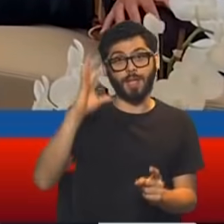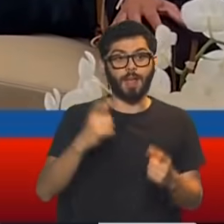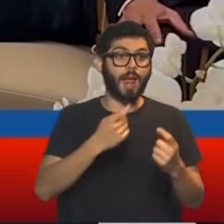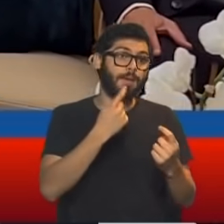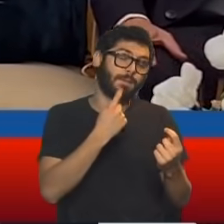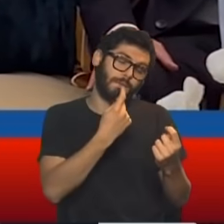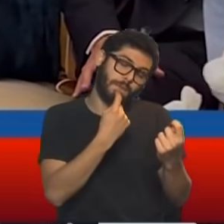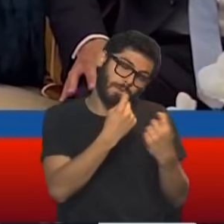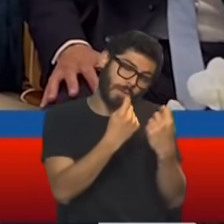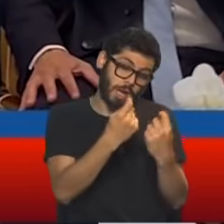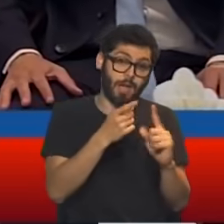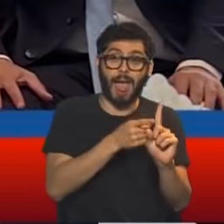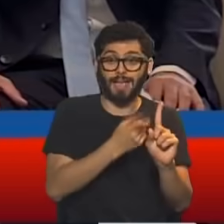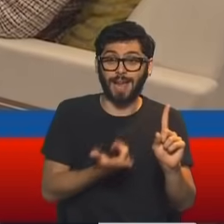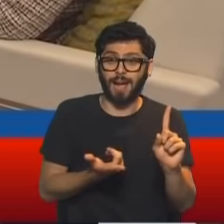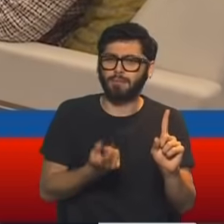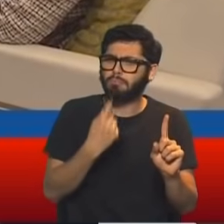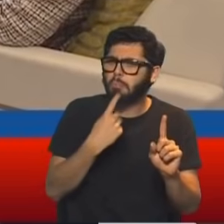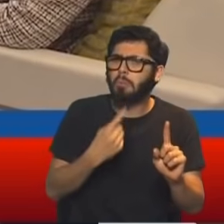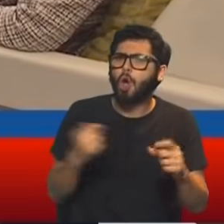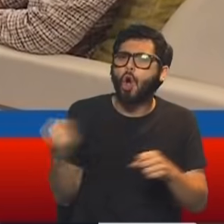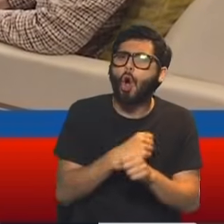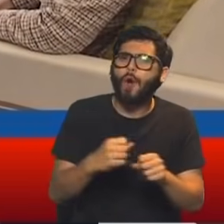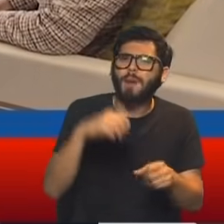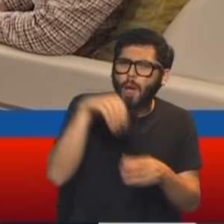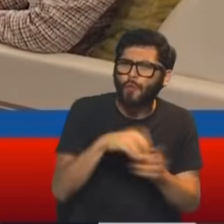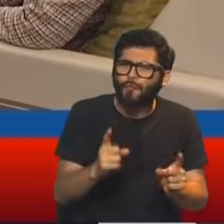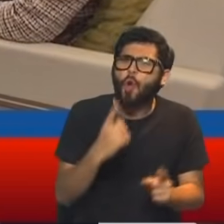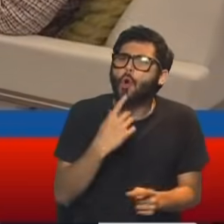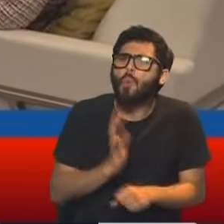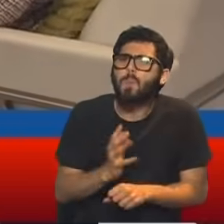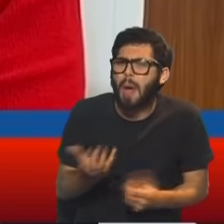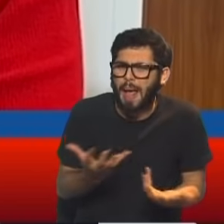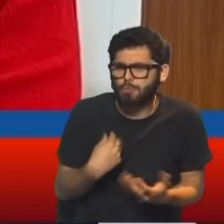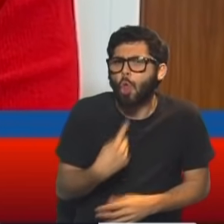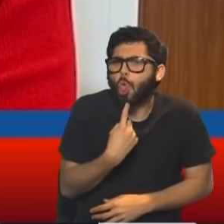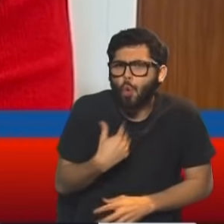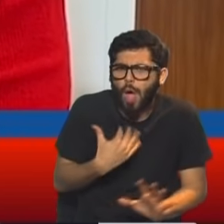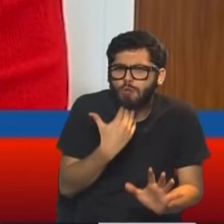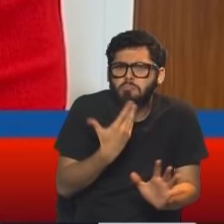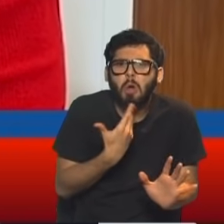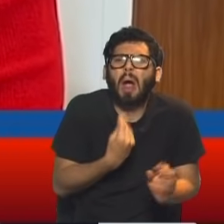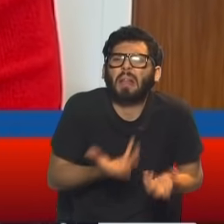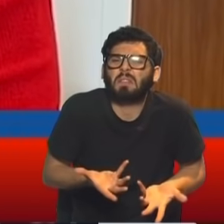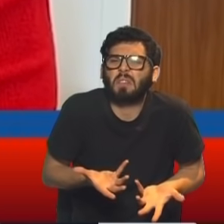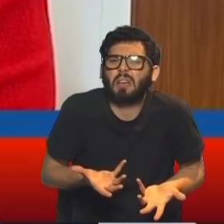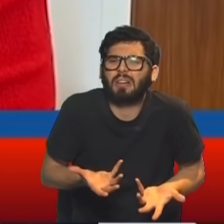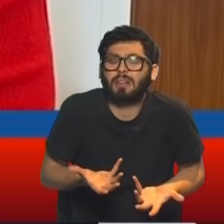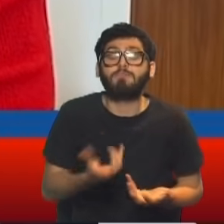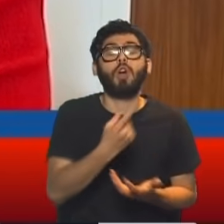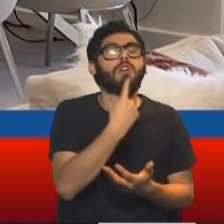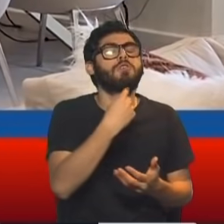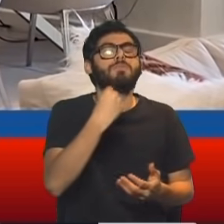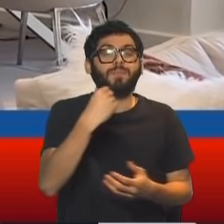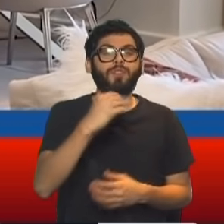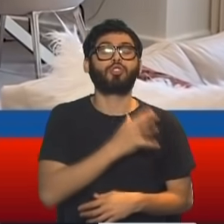llevando adelante con ella. ¿Qué significa que esté confirmada ella? Es algo que es una duda, no sé qué significa exactamente. Significa, a ver,